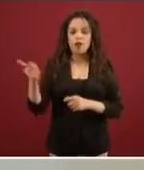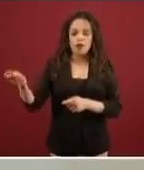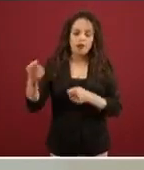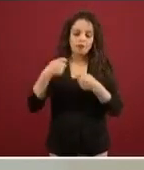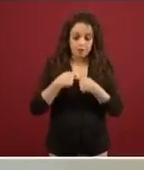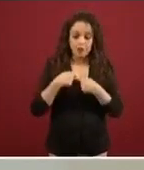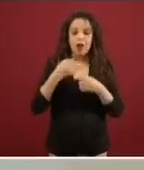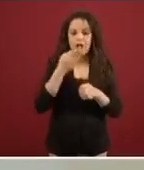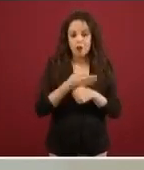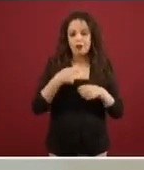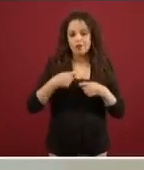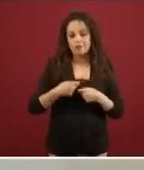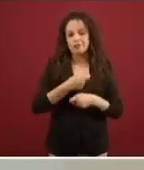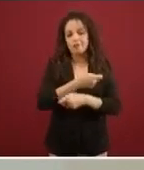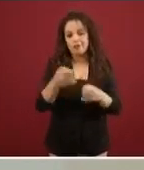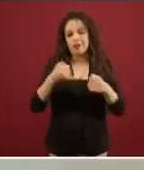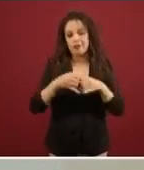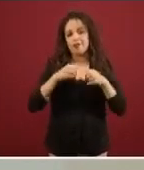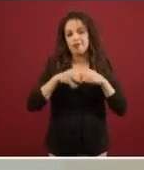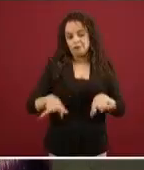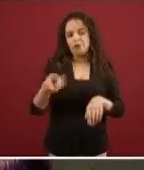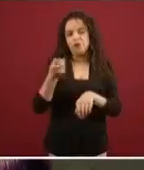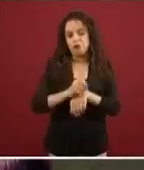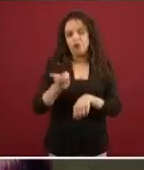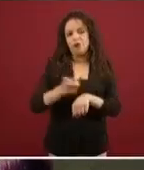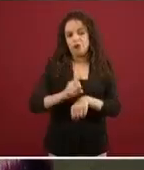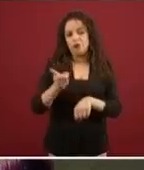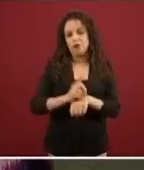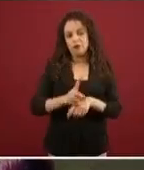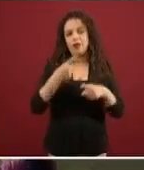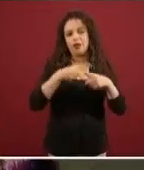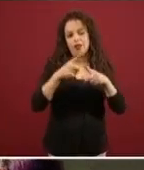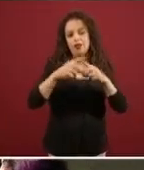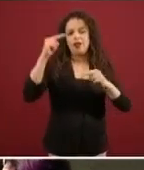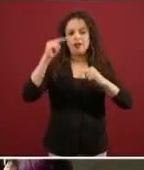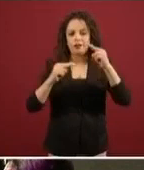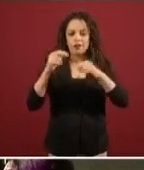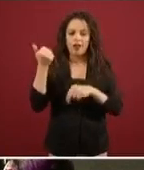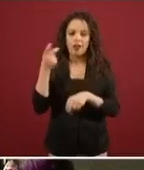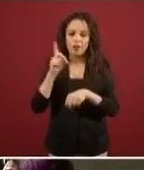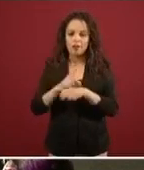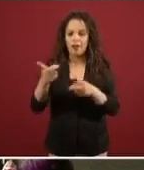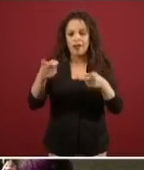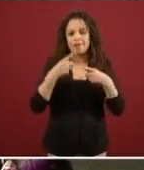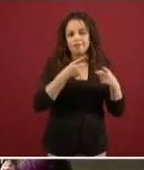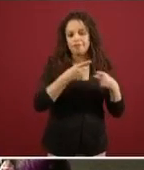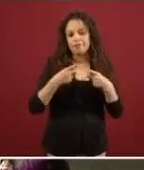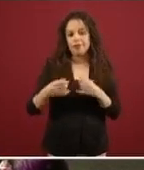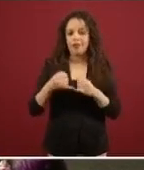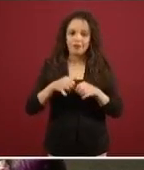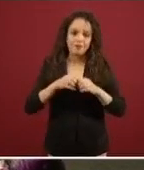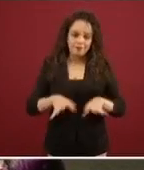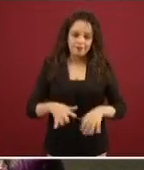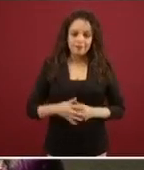emiten para la toma de decisiones en los diferentes niveles administrativos. Excelente. Muchos.